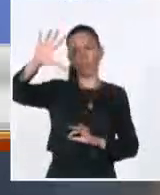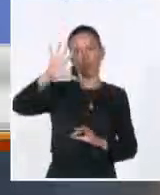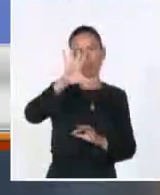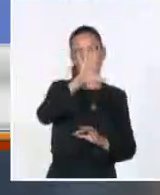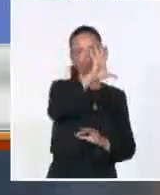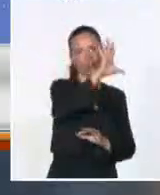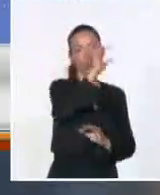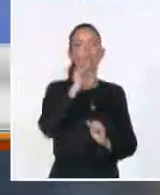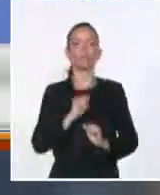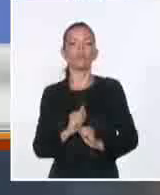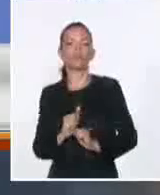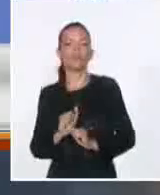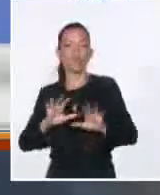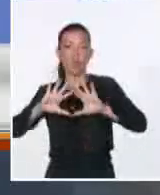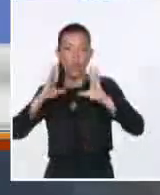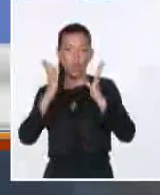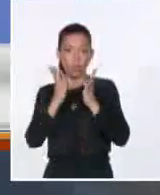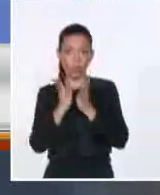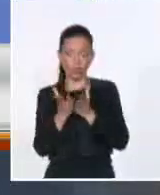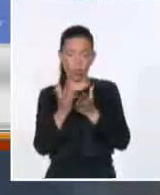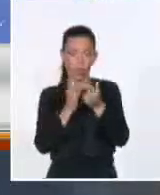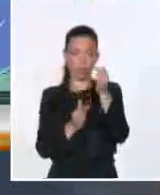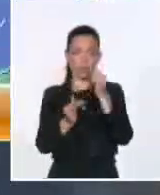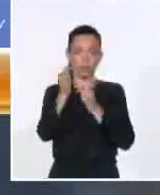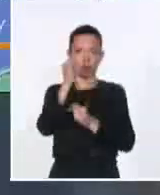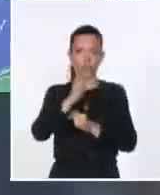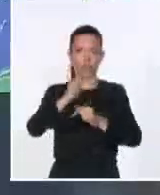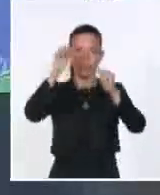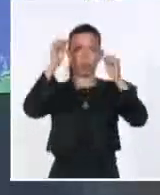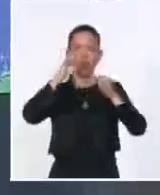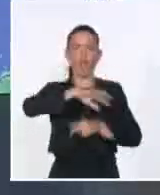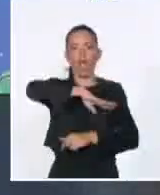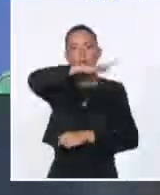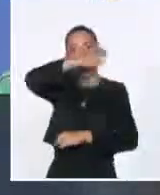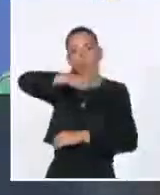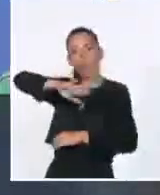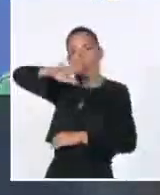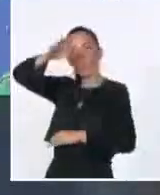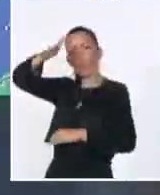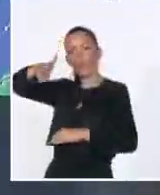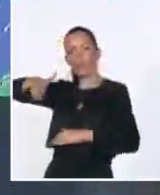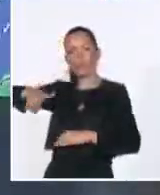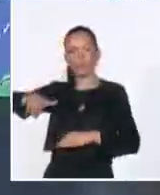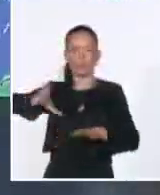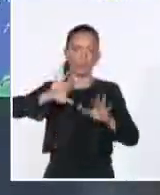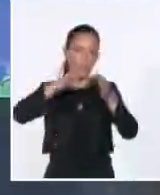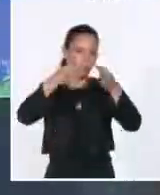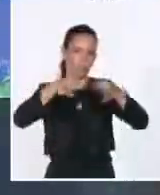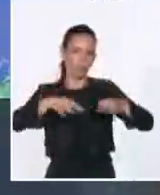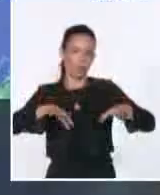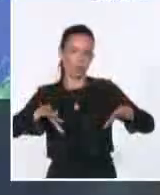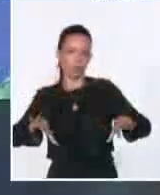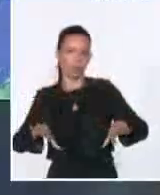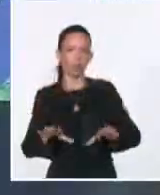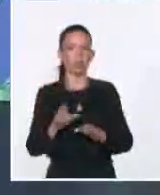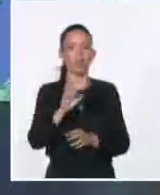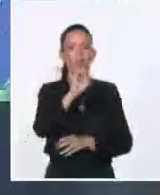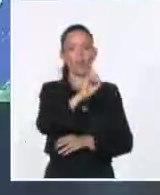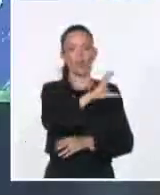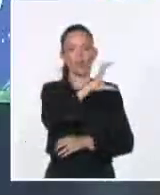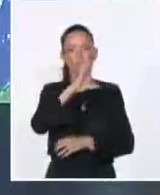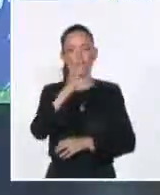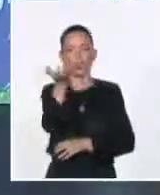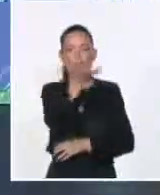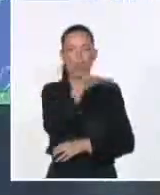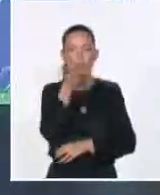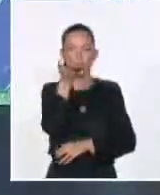migratorias que ahora tienen su centro sobre aguas del Atlántico Occidental y comienzan a imponer vientos del este al sudeste en la región occidental del país? Algunos nublados